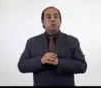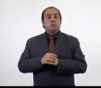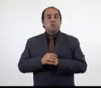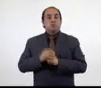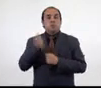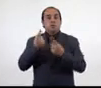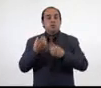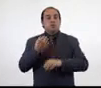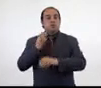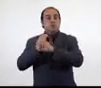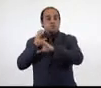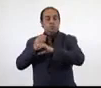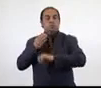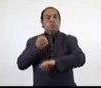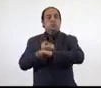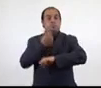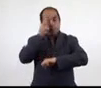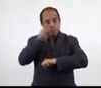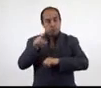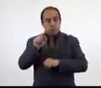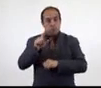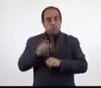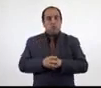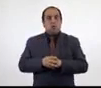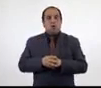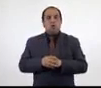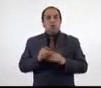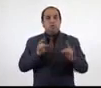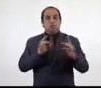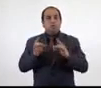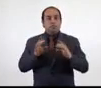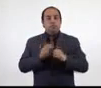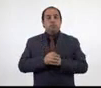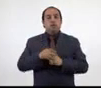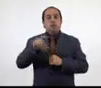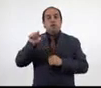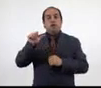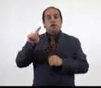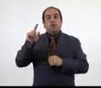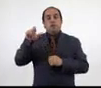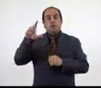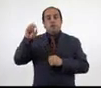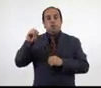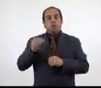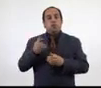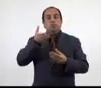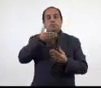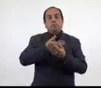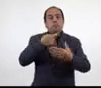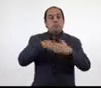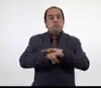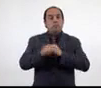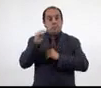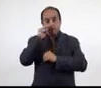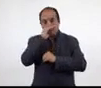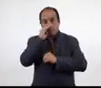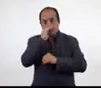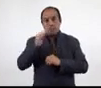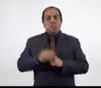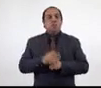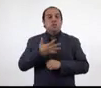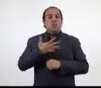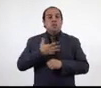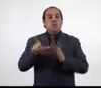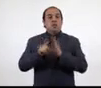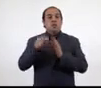pena siempre recordar que la transferencia del servicio emergente al metro es gratuita en Atlalilco, que es el principal punto de contacto entre la línea 8 del